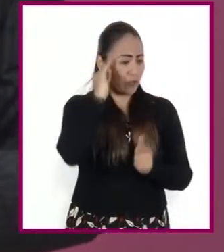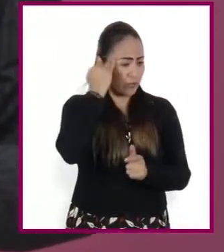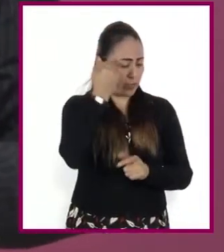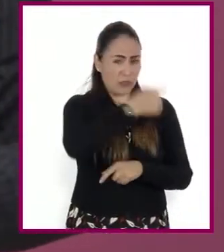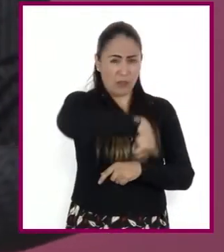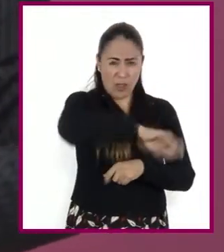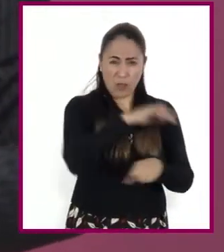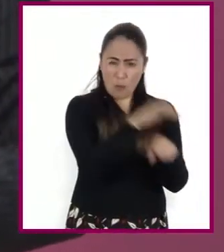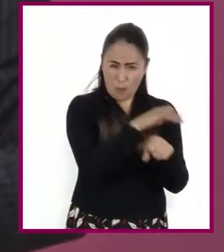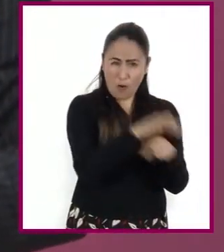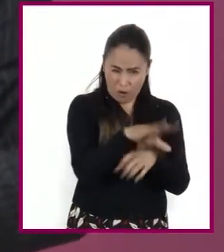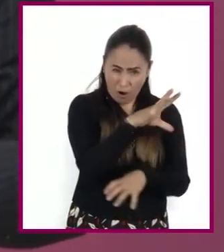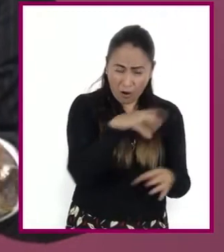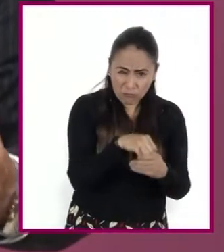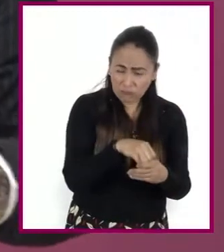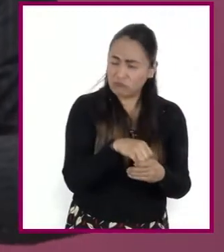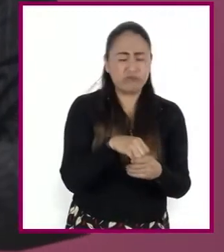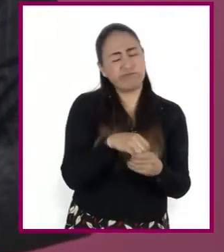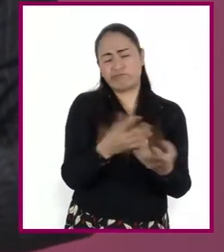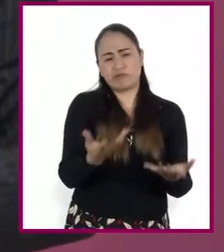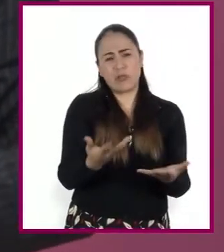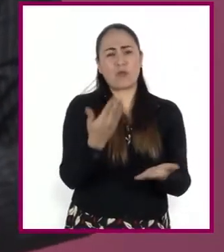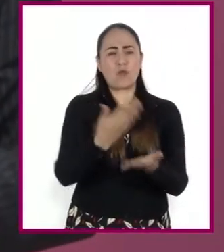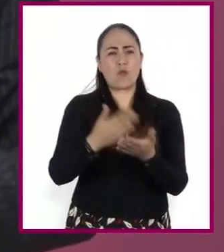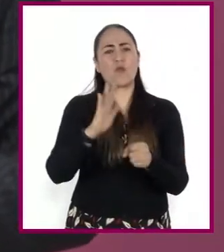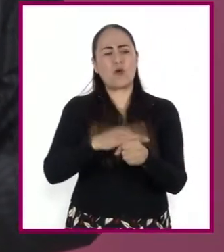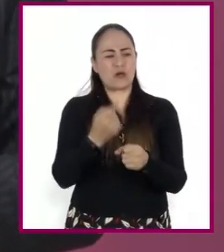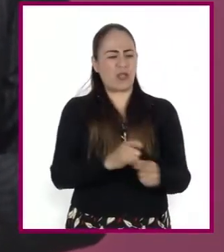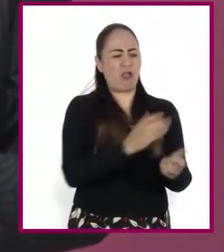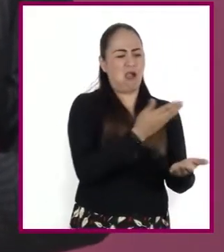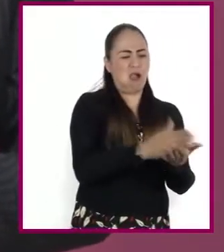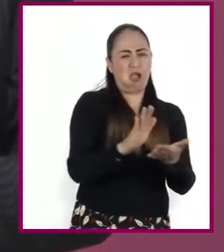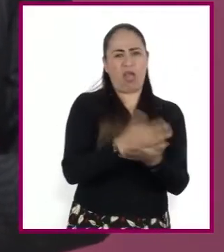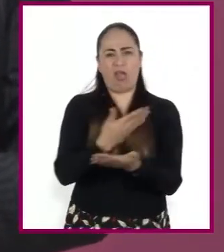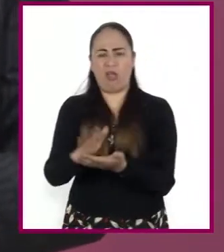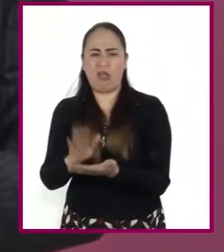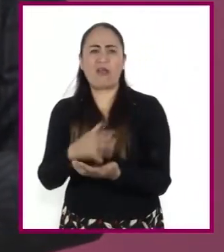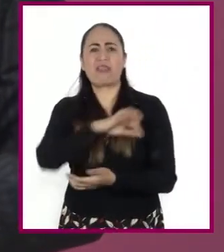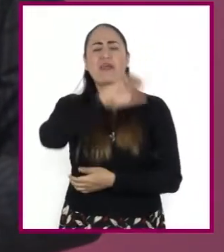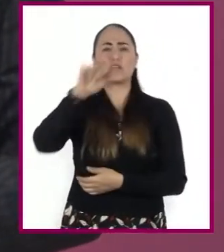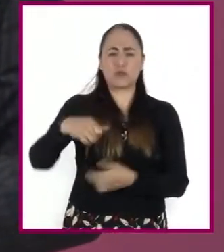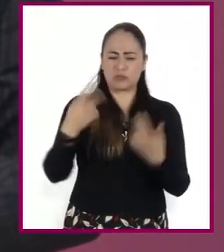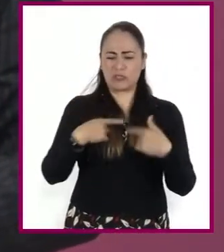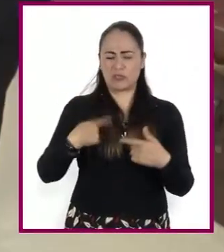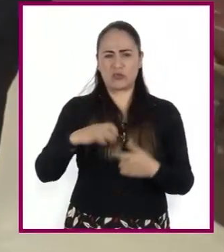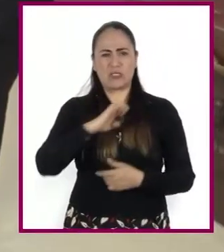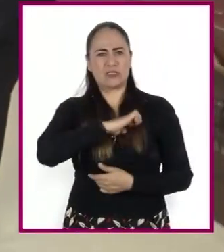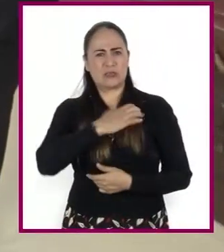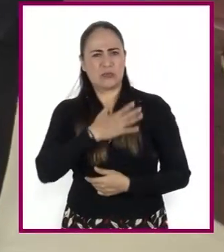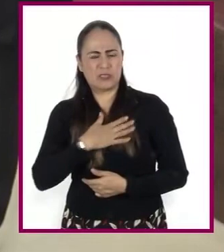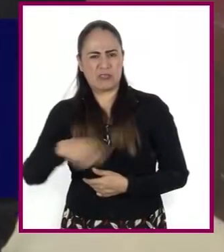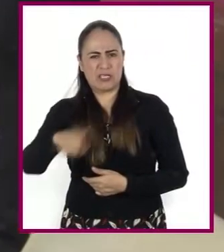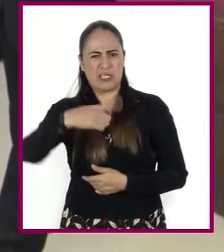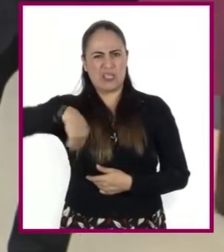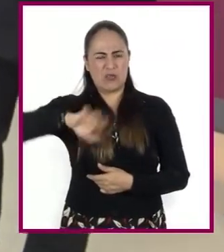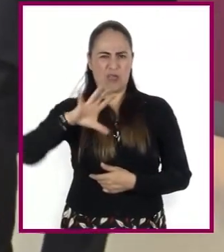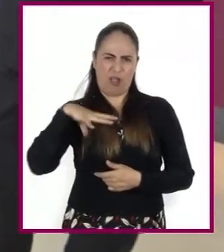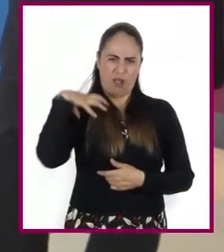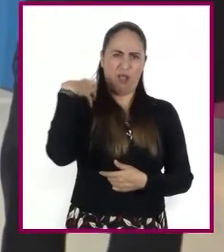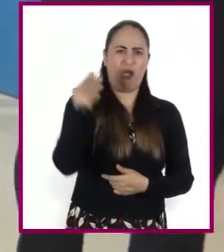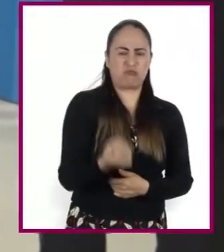como en la construcción de caminos, puentes y obras de abastecimiento de agua. También crearon los